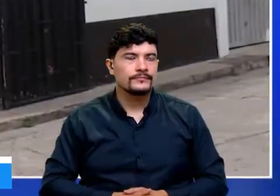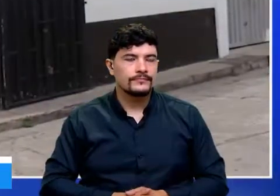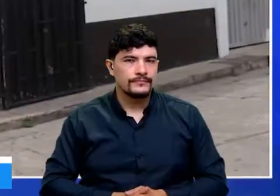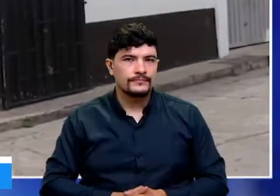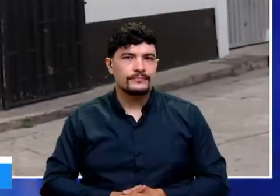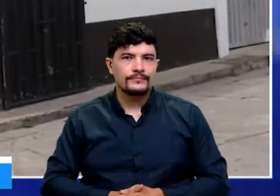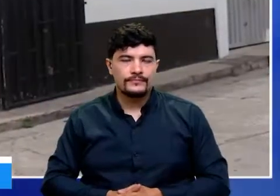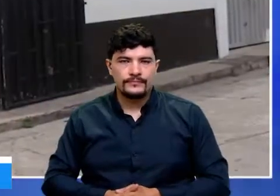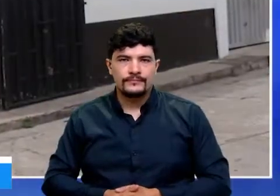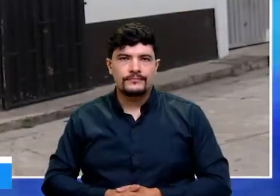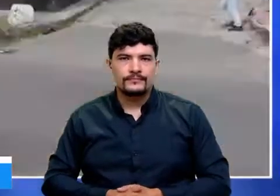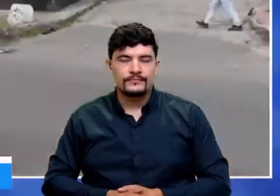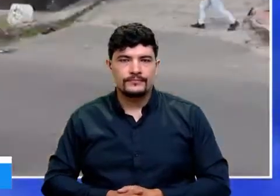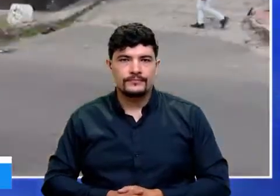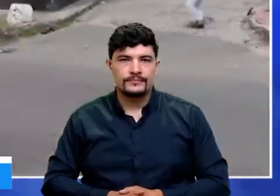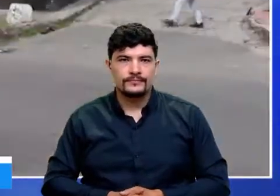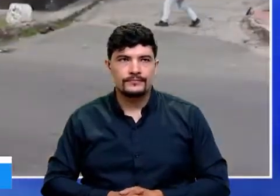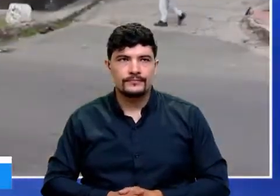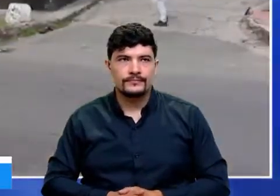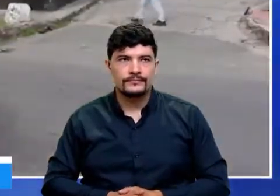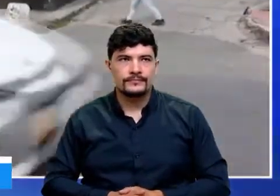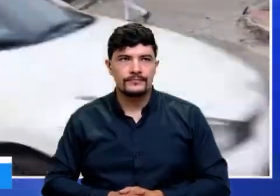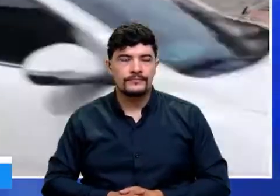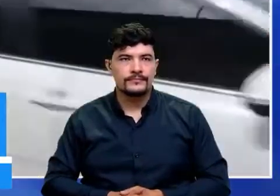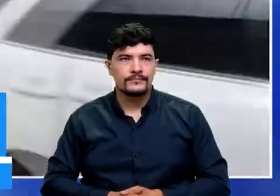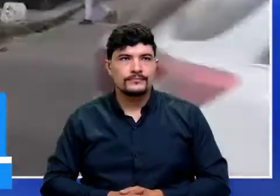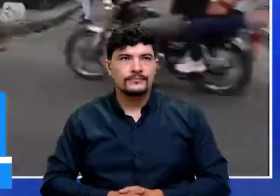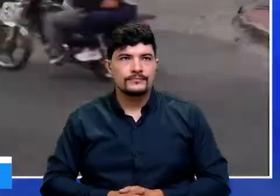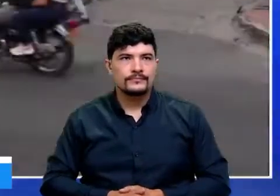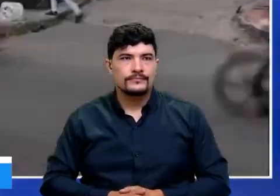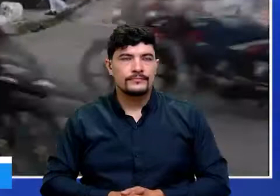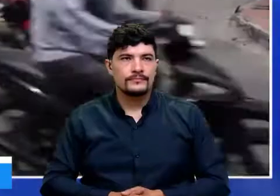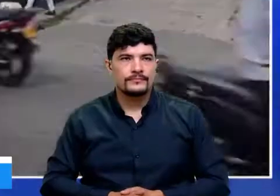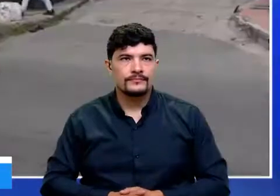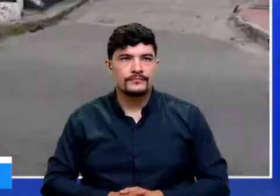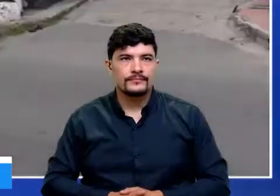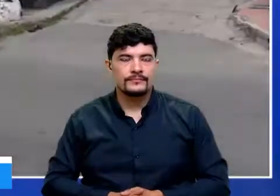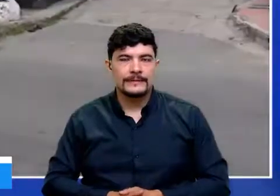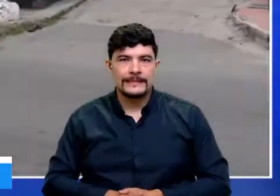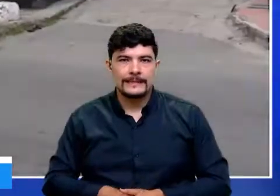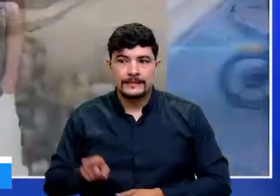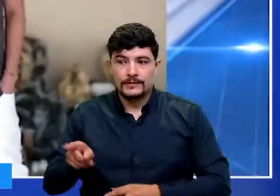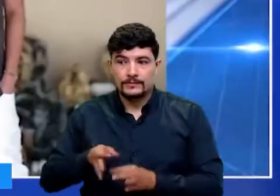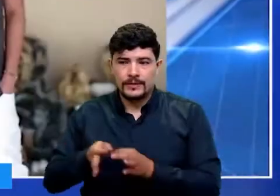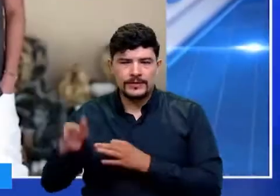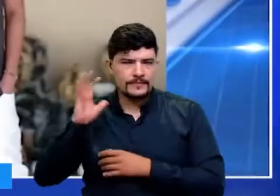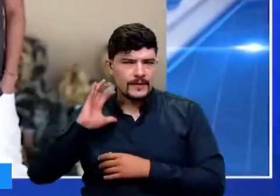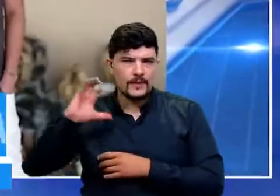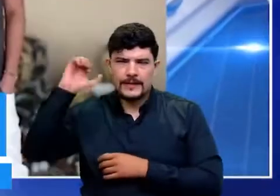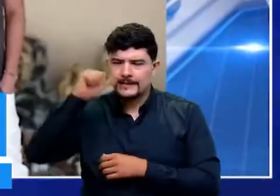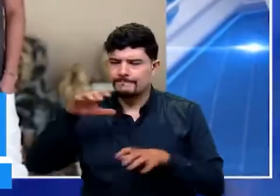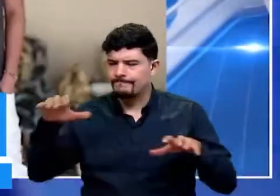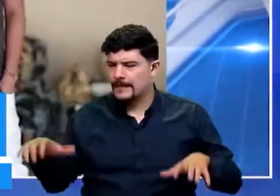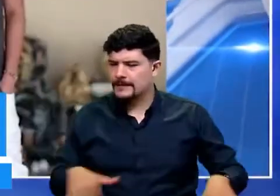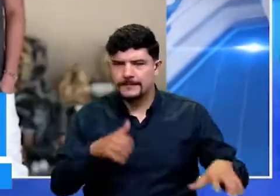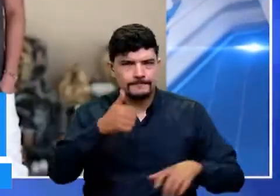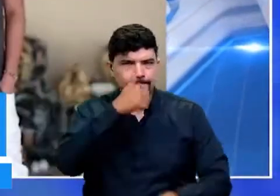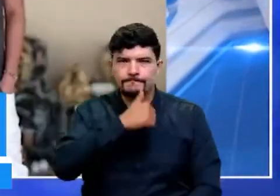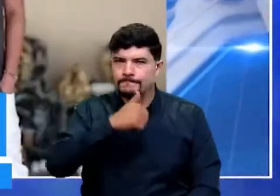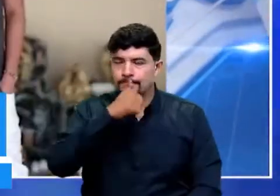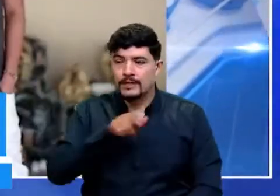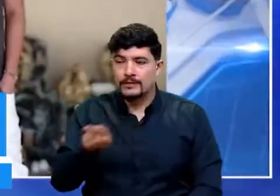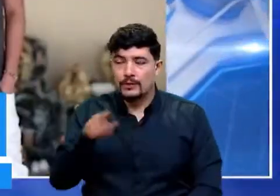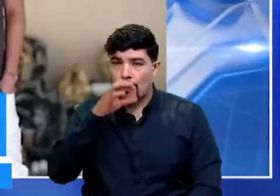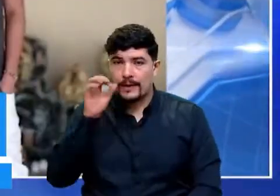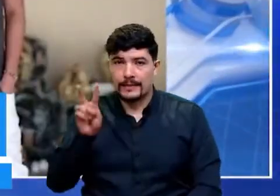En lo que sería un acto de intolerancia, en el municipio de Ocaña fue asesinado un joven de 34 años de edad con arma blanca.